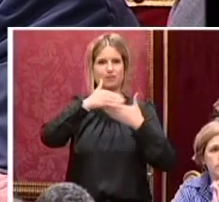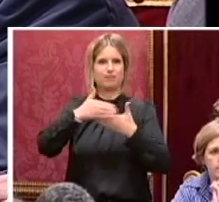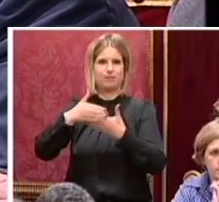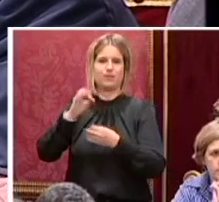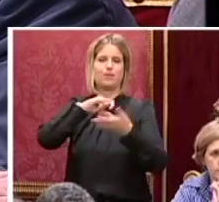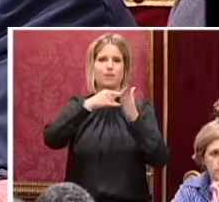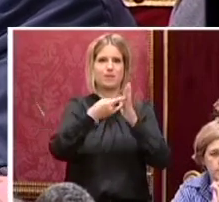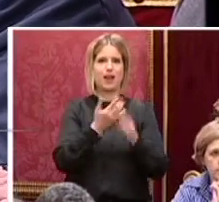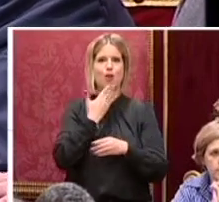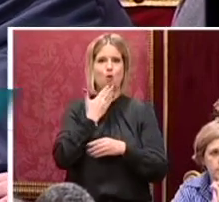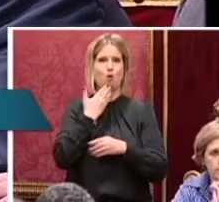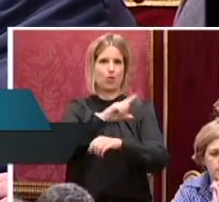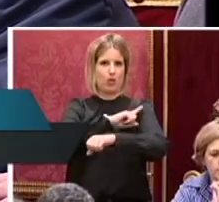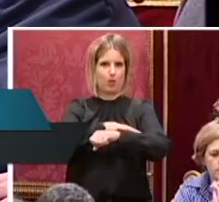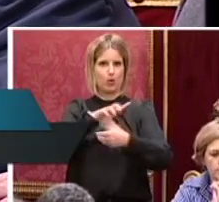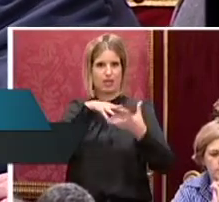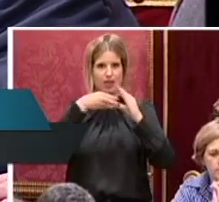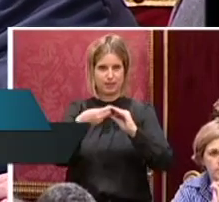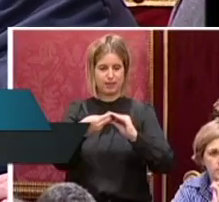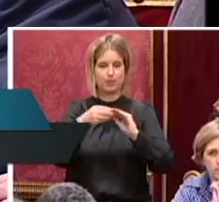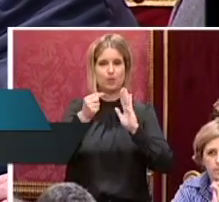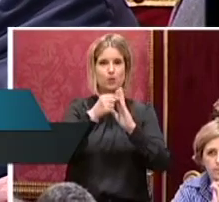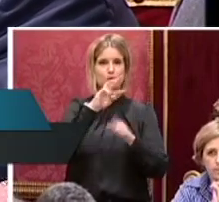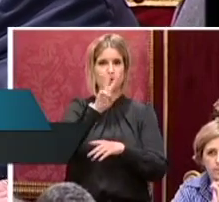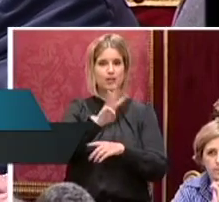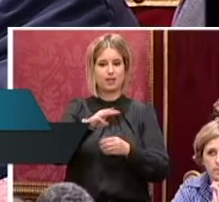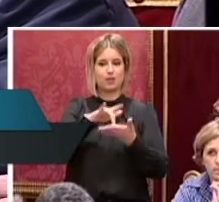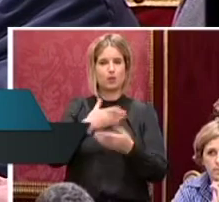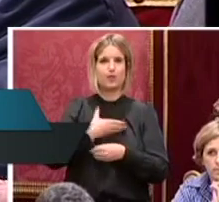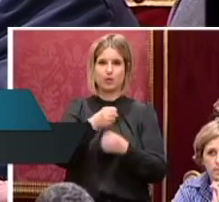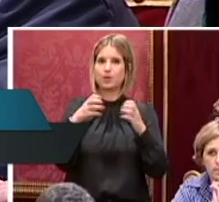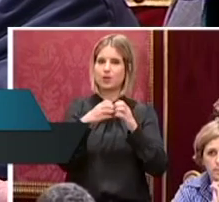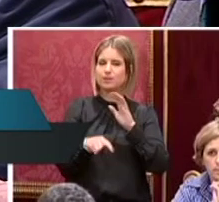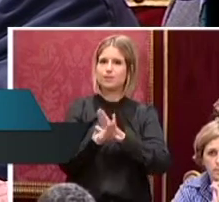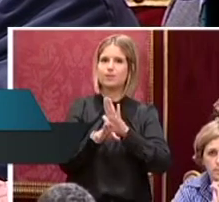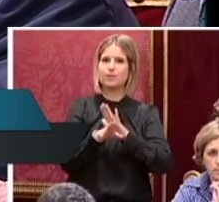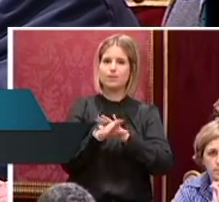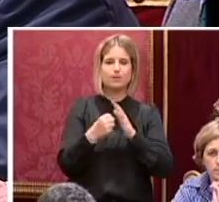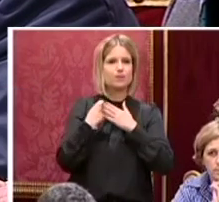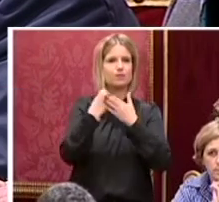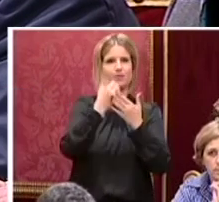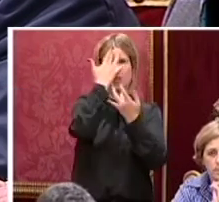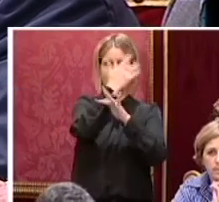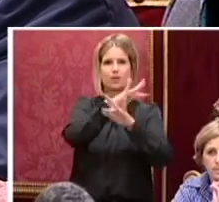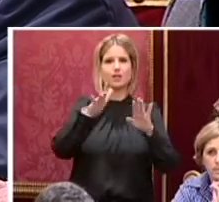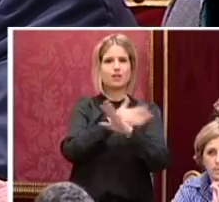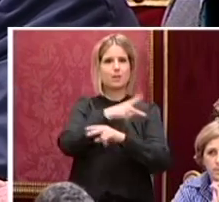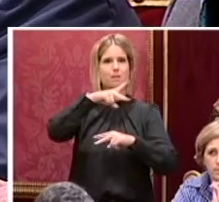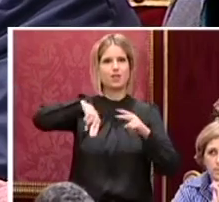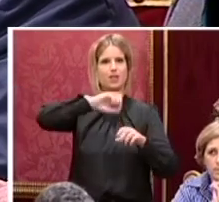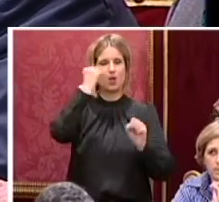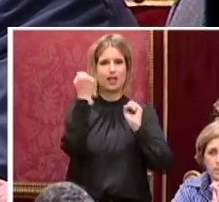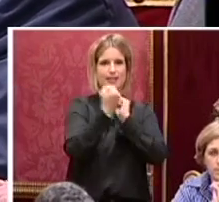o planes de ocio y deporte adaptado. 3. Desde el Ayuntamiento se seguirá apoyando las acciones de concienciación y prevención del